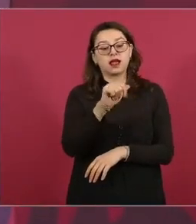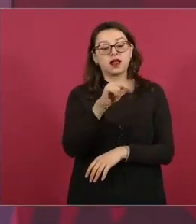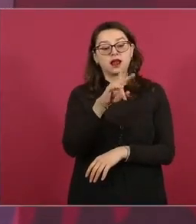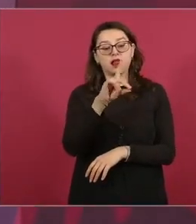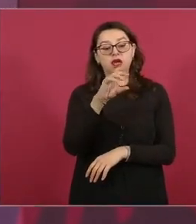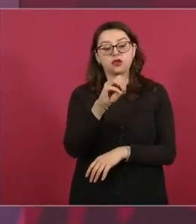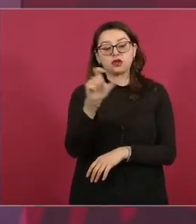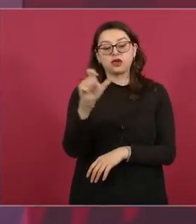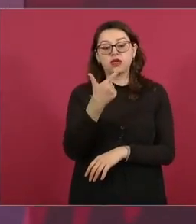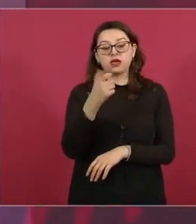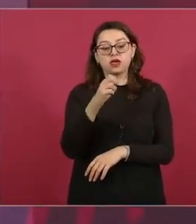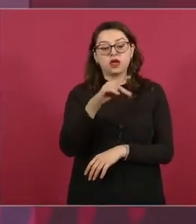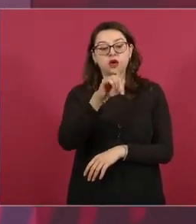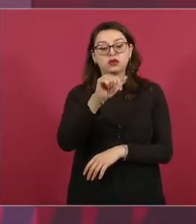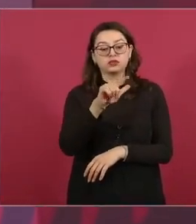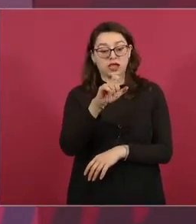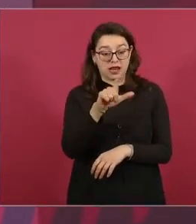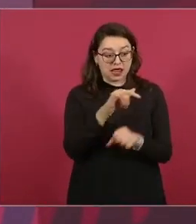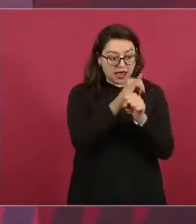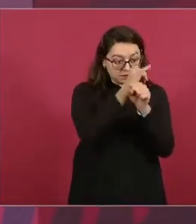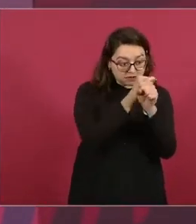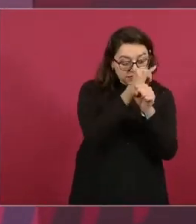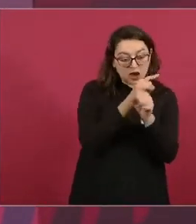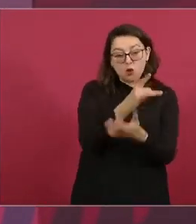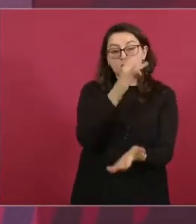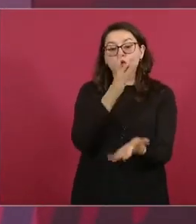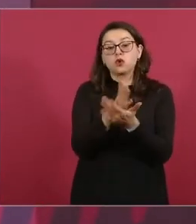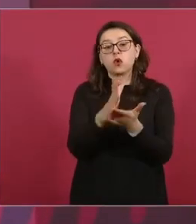del gobierno de Estados Unidos, pero